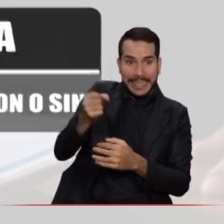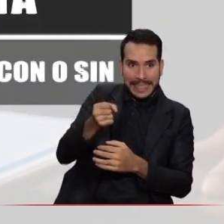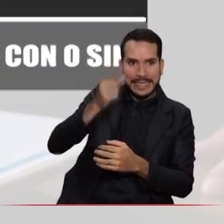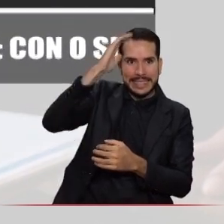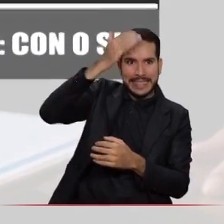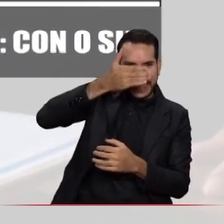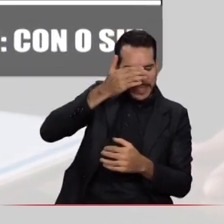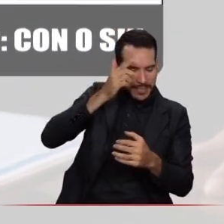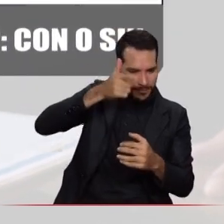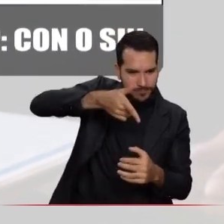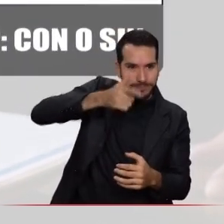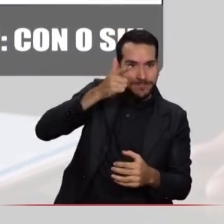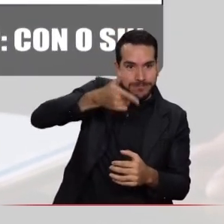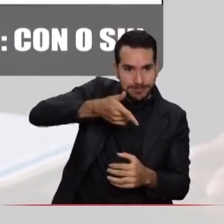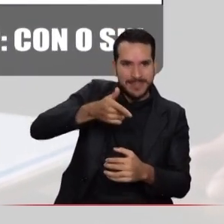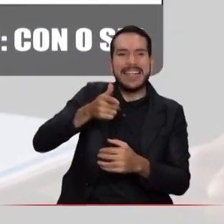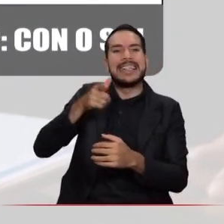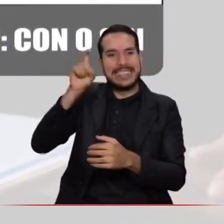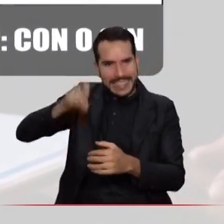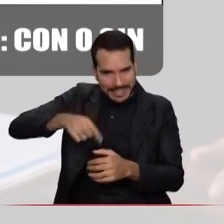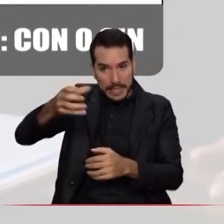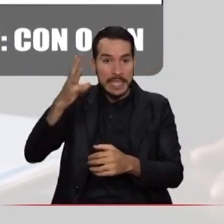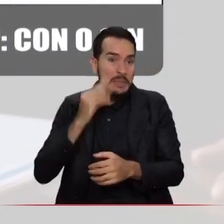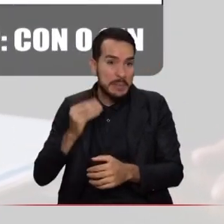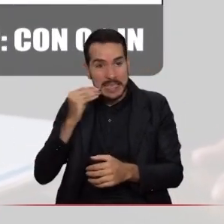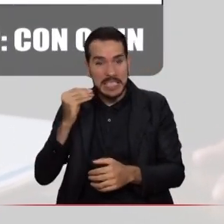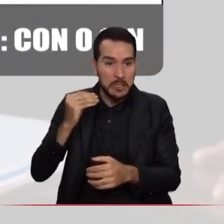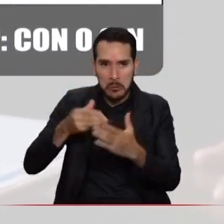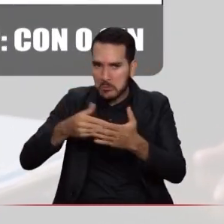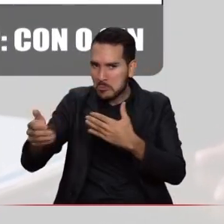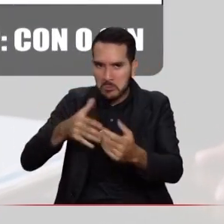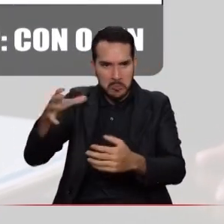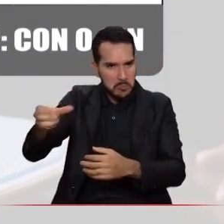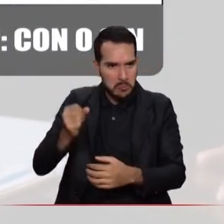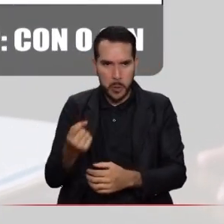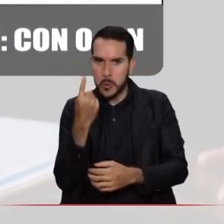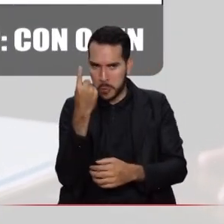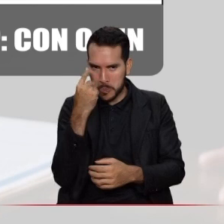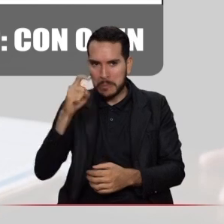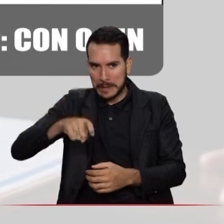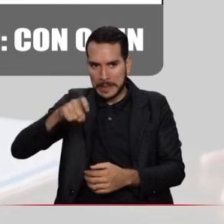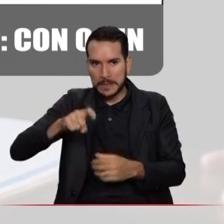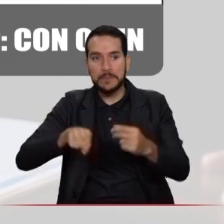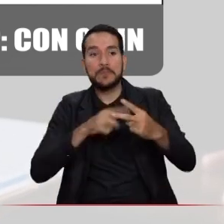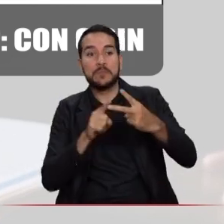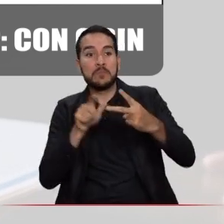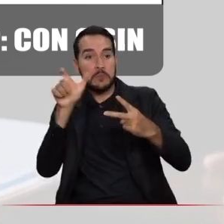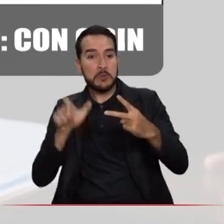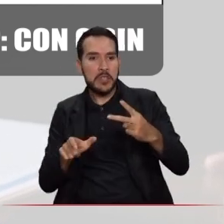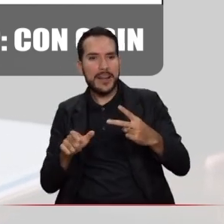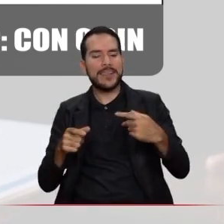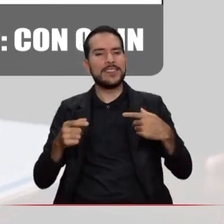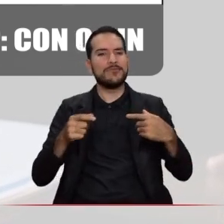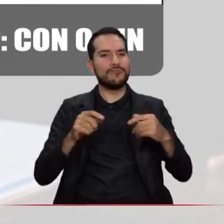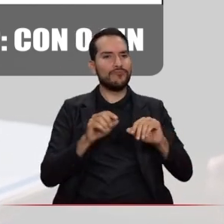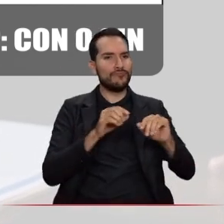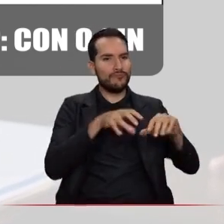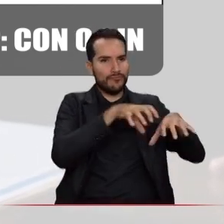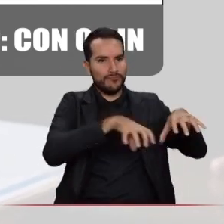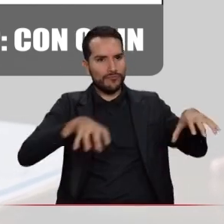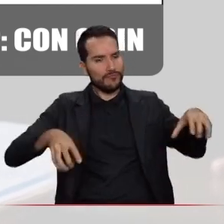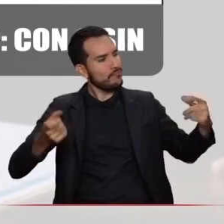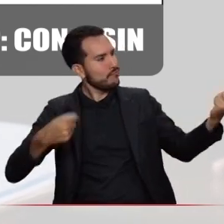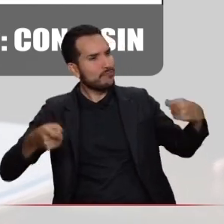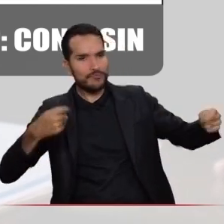experiencia hay una vacante disponible también en Cali se necesita mercaderista con o sin experiencia hay 30